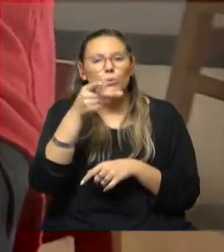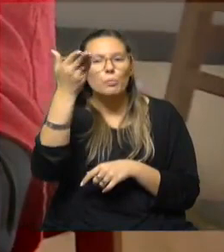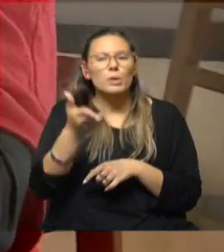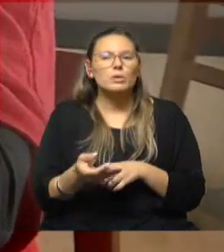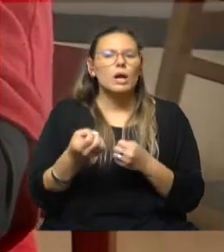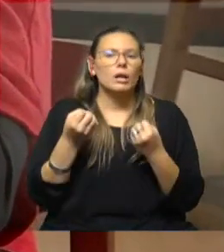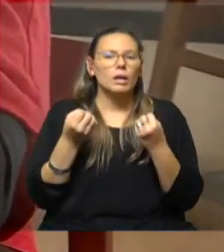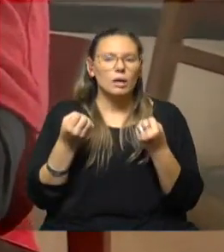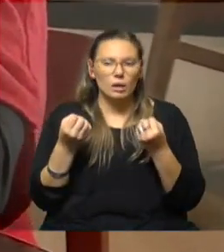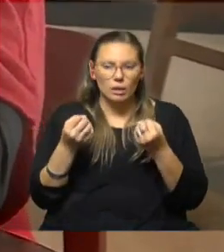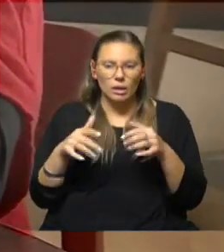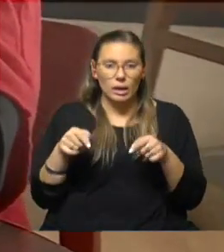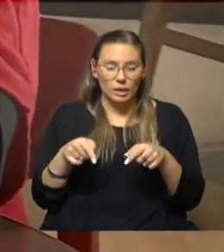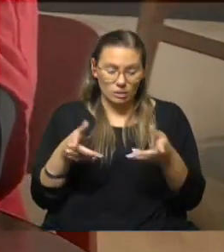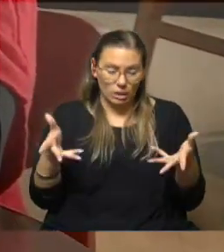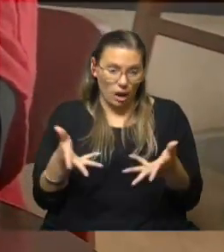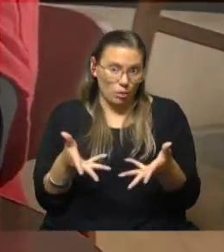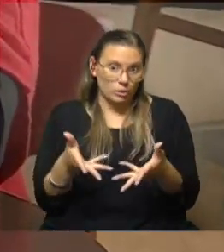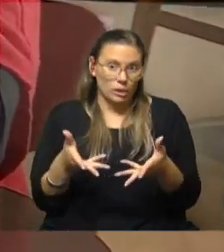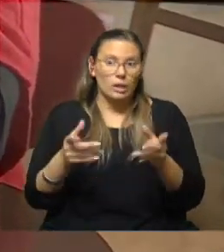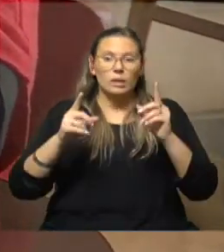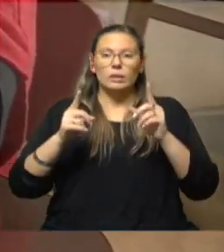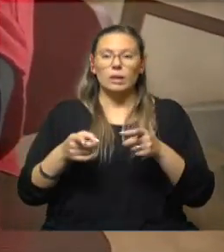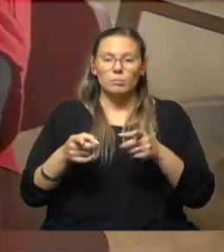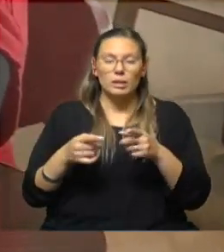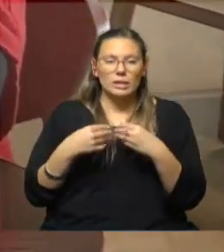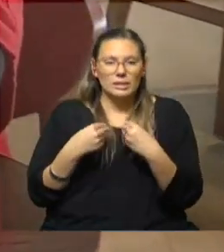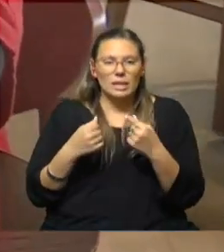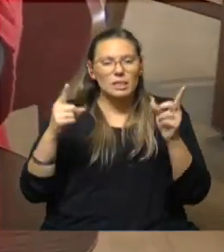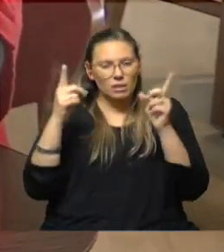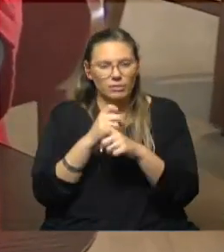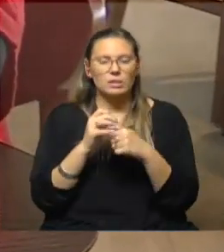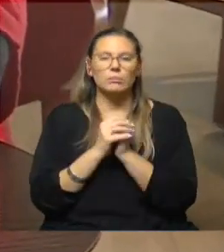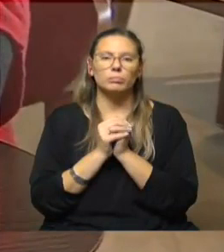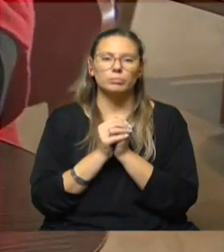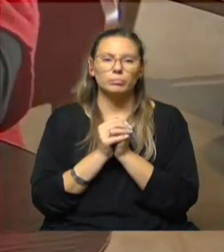personaje en esta ocasión y también lo que te resultó difícil.